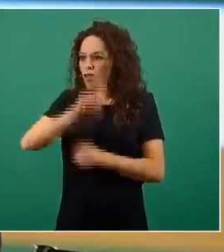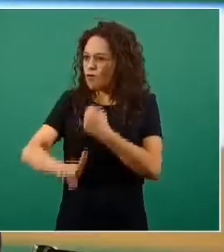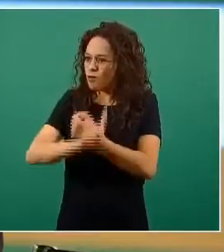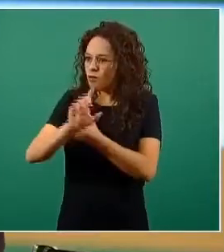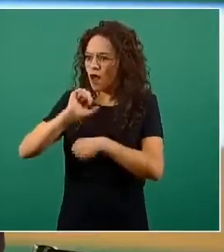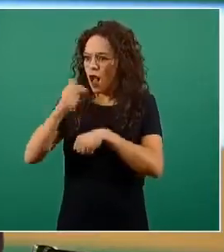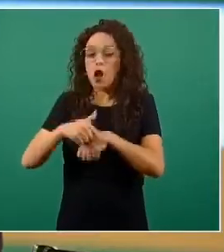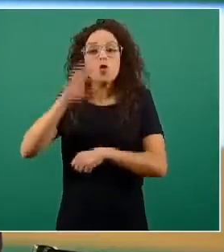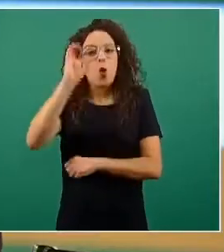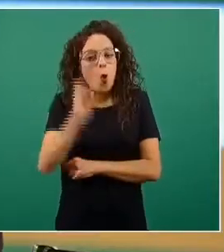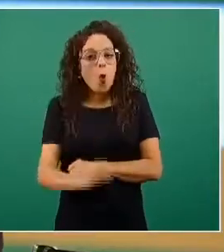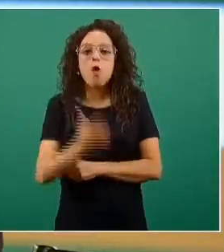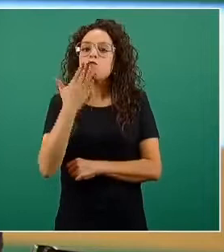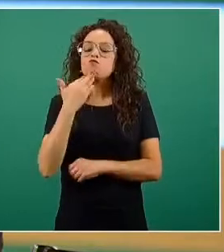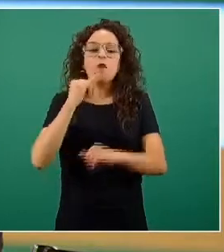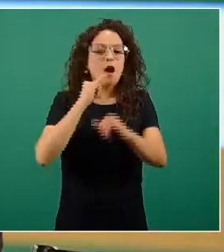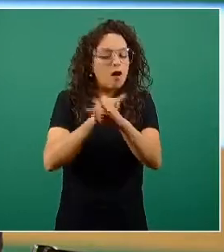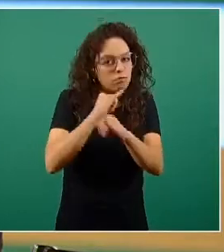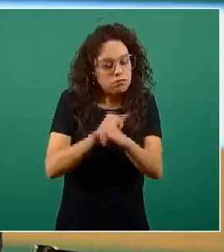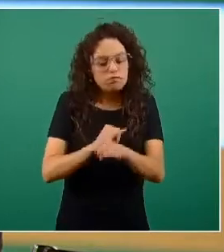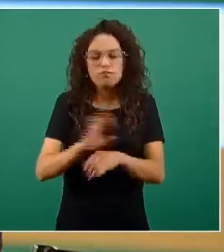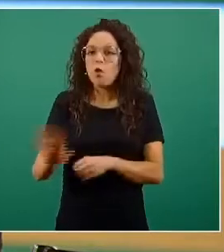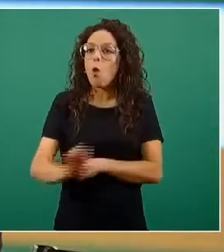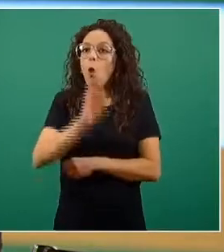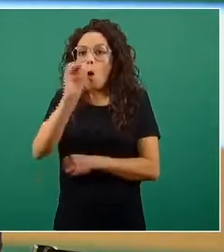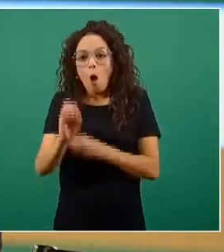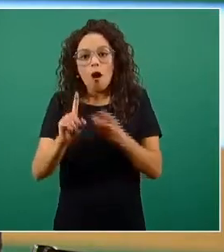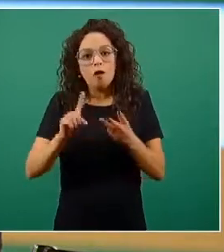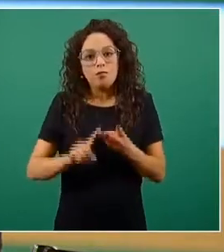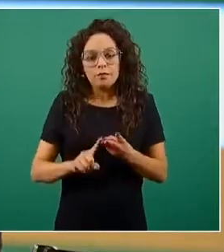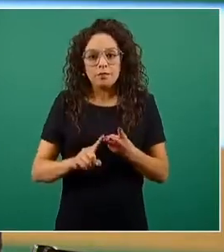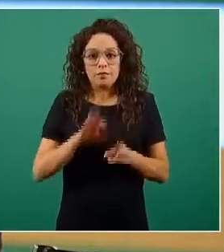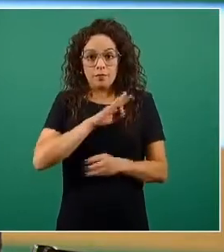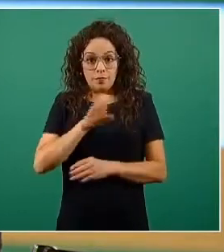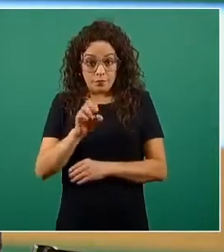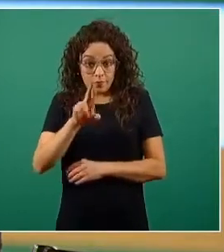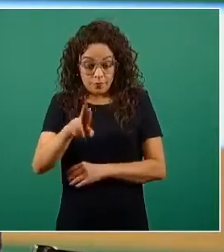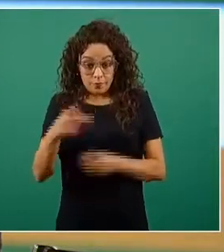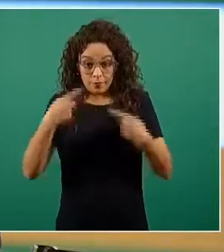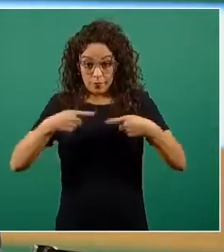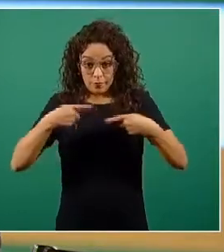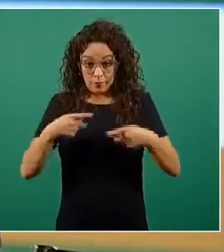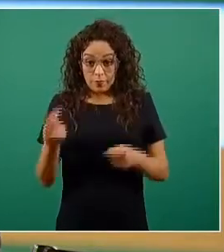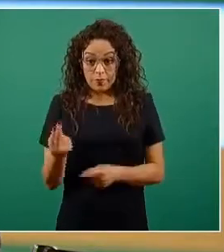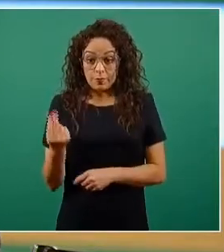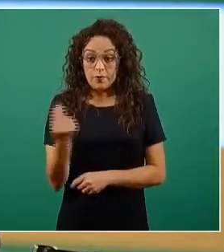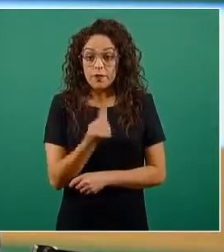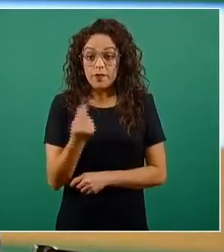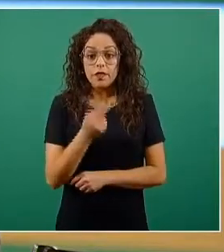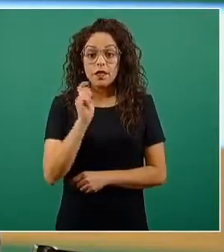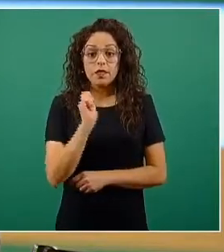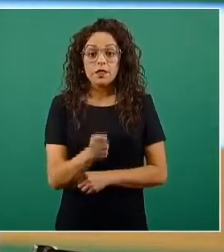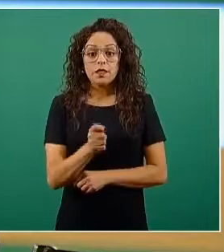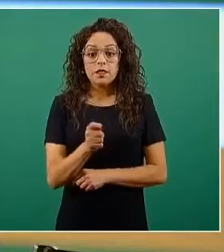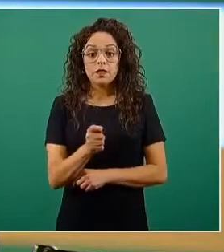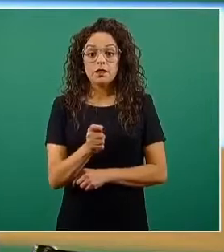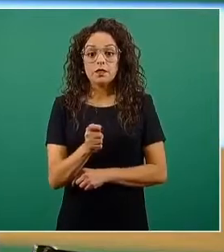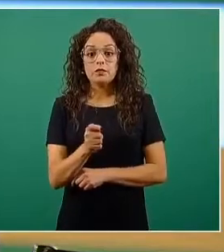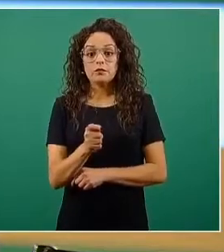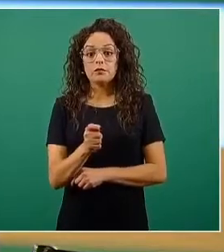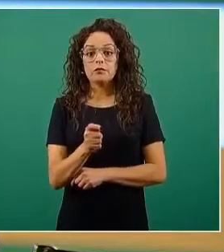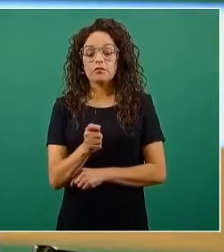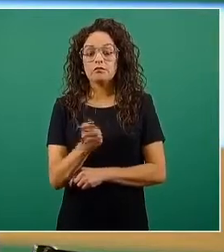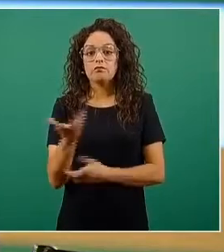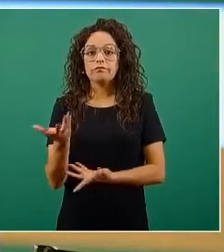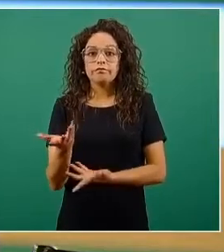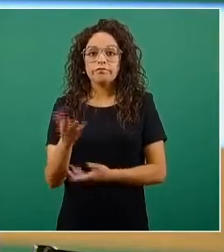o inclusive si se requiere en un momento dado que la persona requiere algún tipo de traducción para